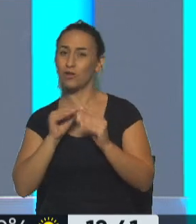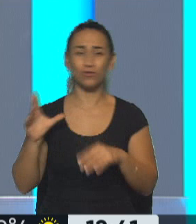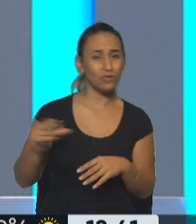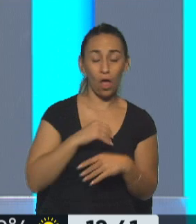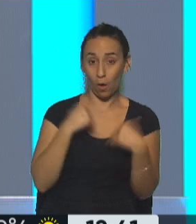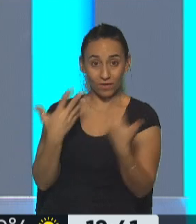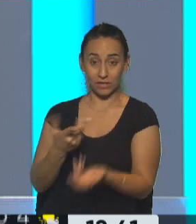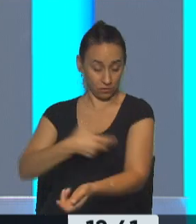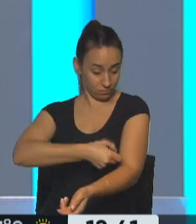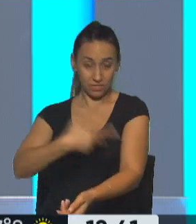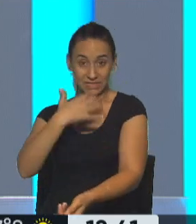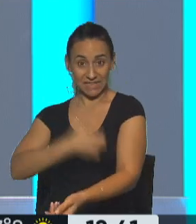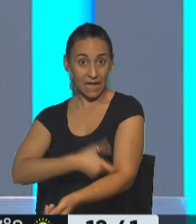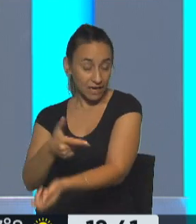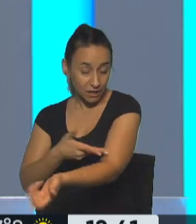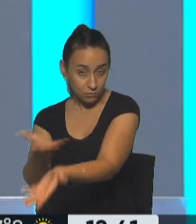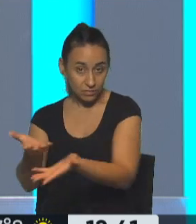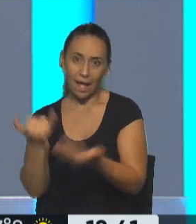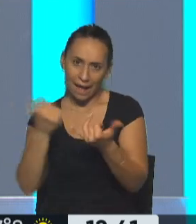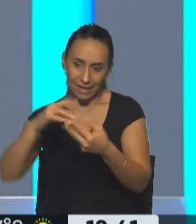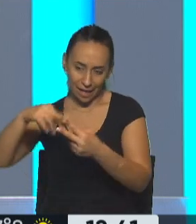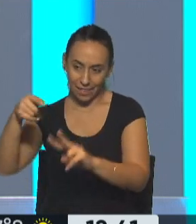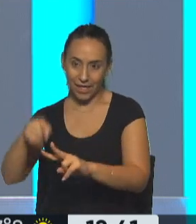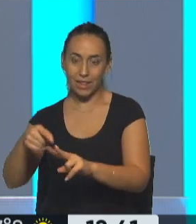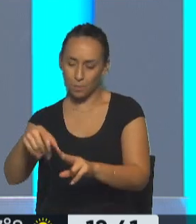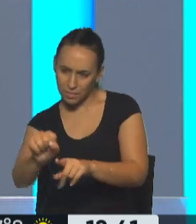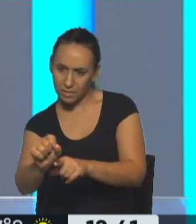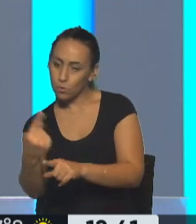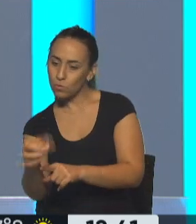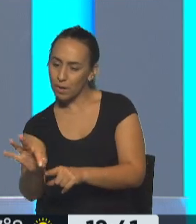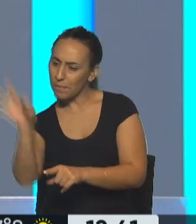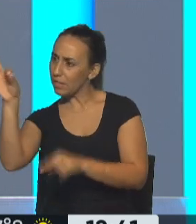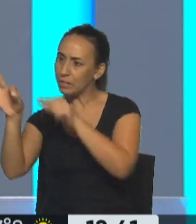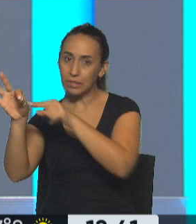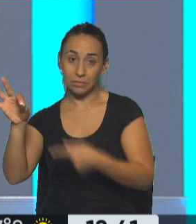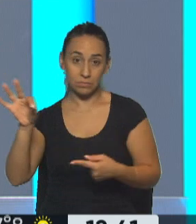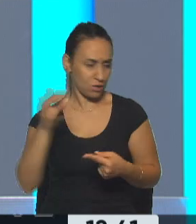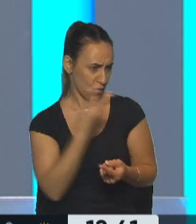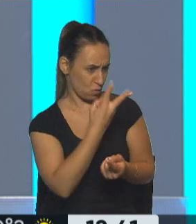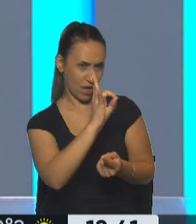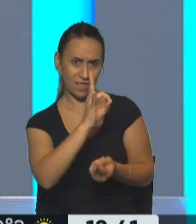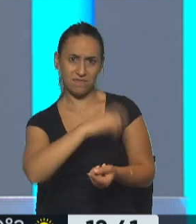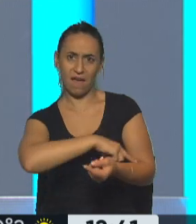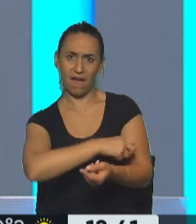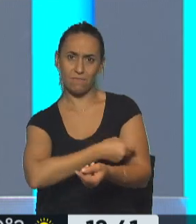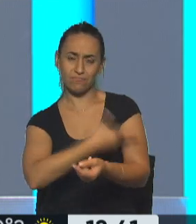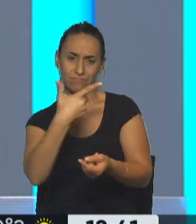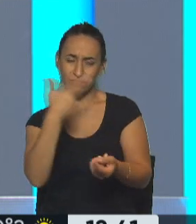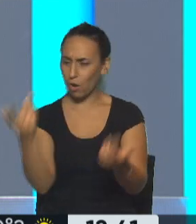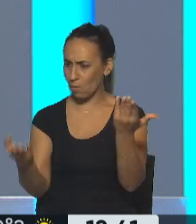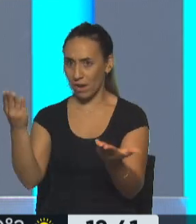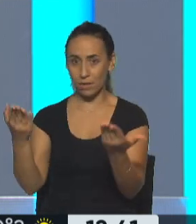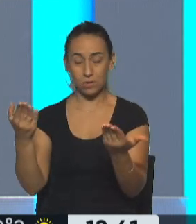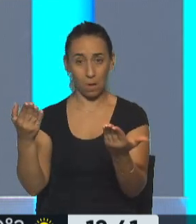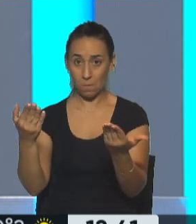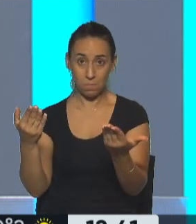porque había un ADN para cotejar 40 ADN no pasó nada o sea por otro lado